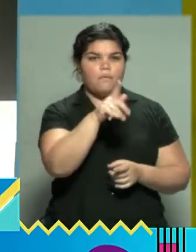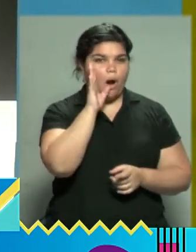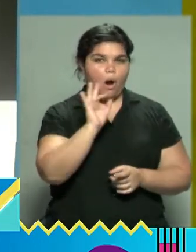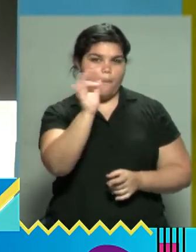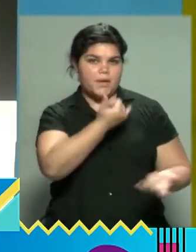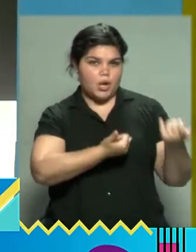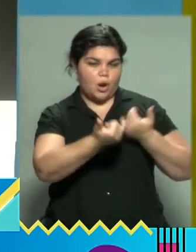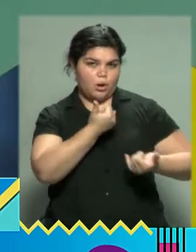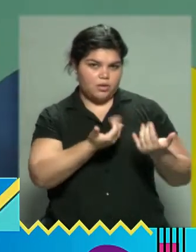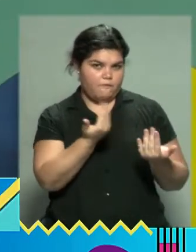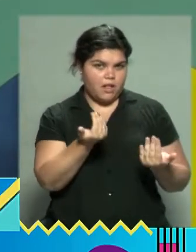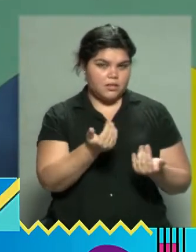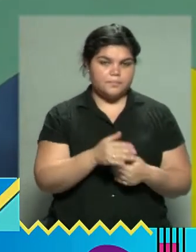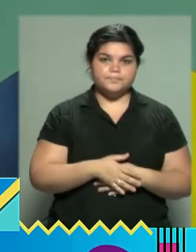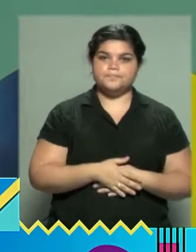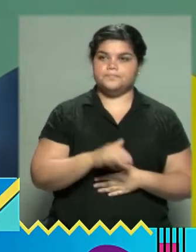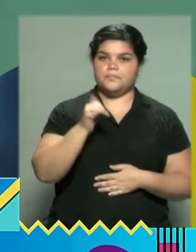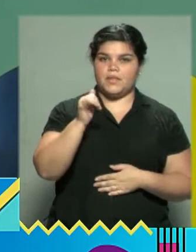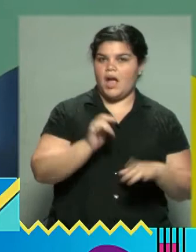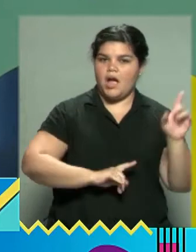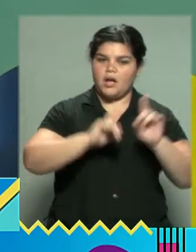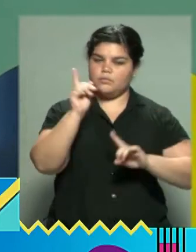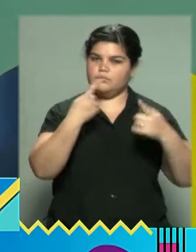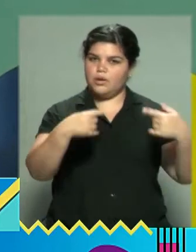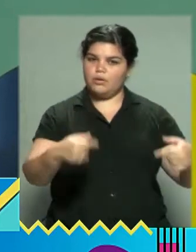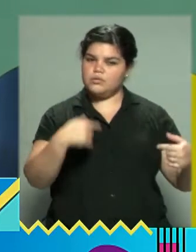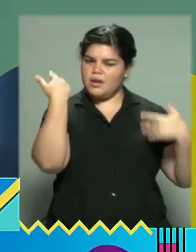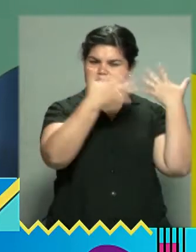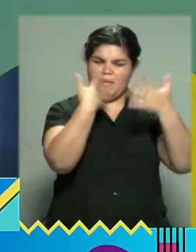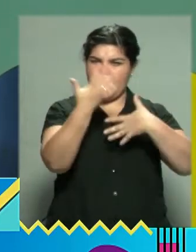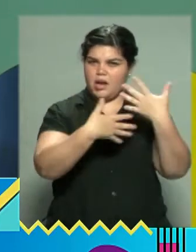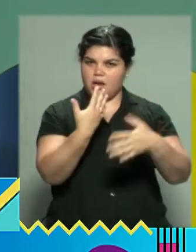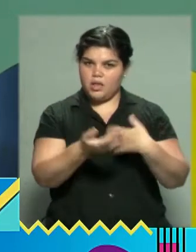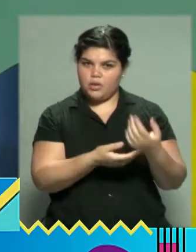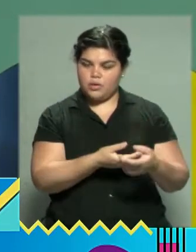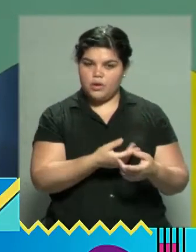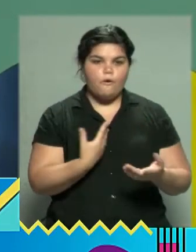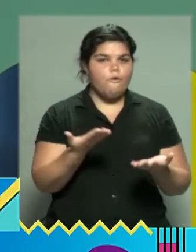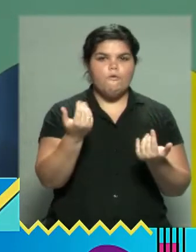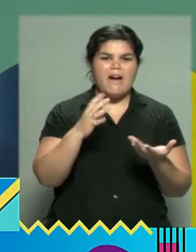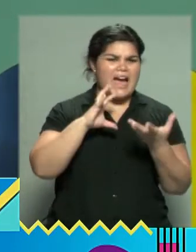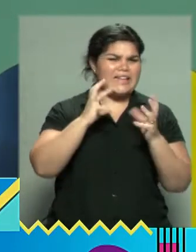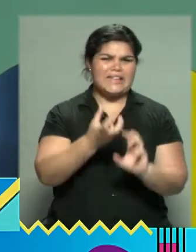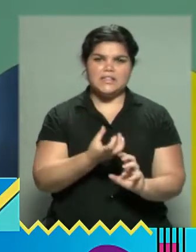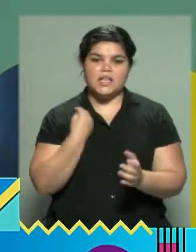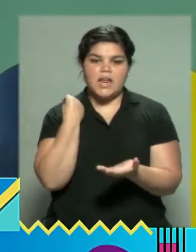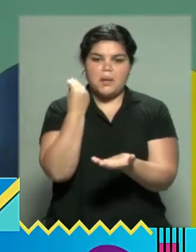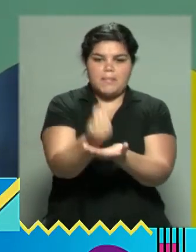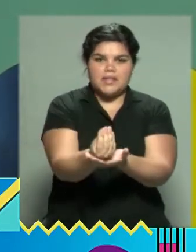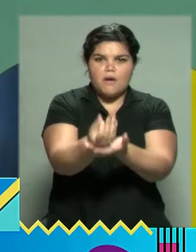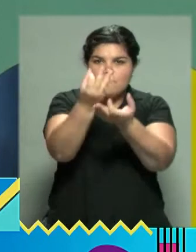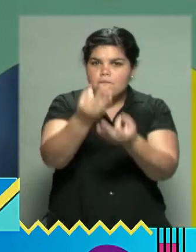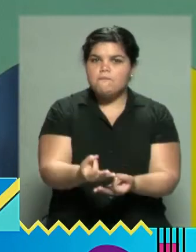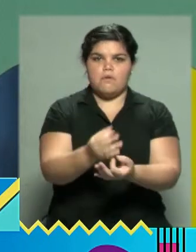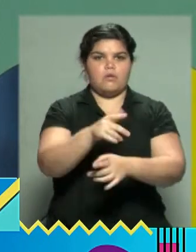dando vuelta. Hay unas cuestiones por ahí que las veo medio entremezcladas. Yo pienso que hay una crisis de representatividad que también puede tener que ver con,